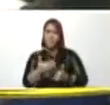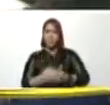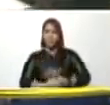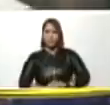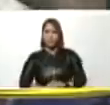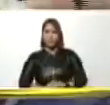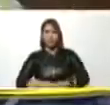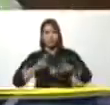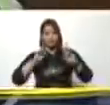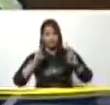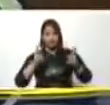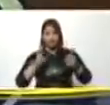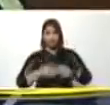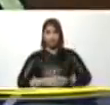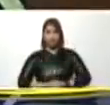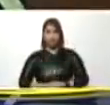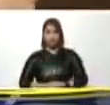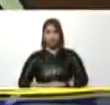los temas